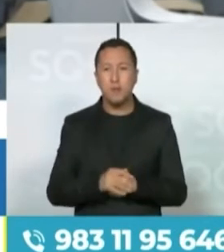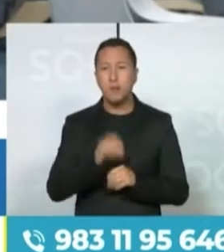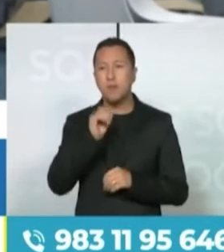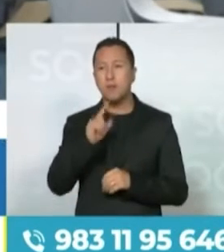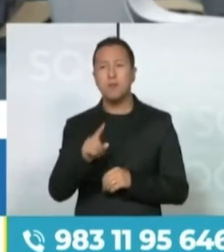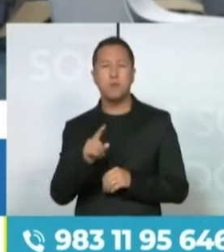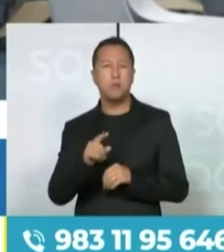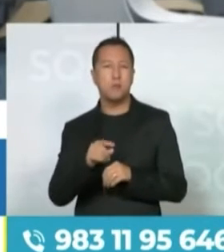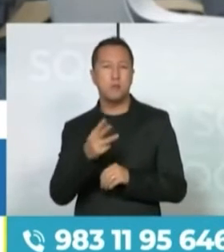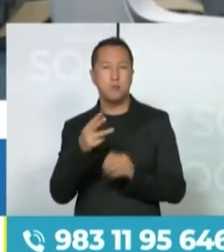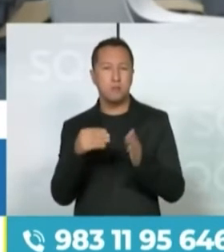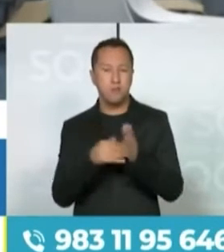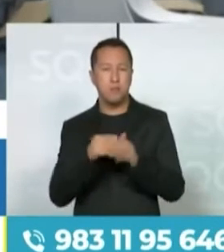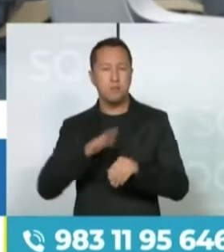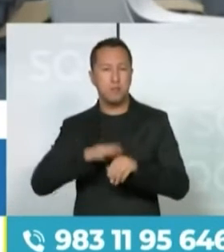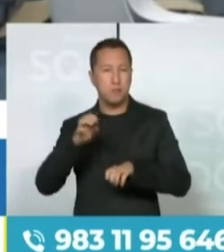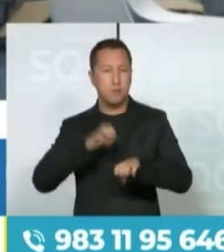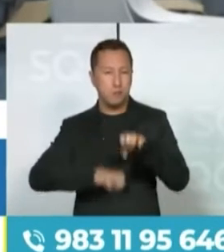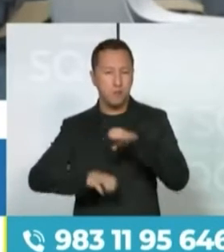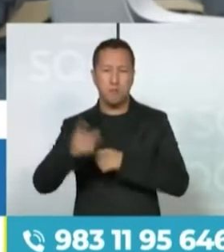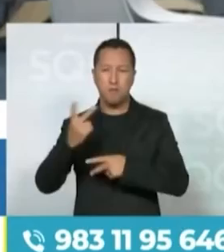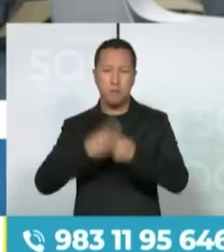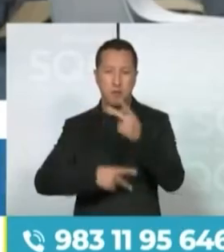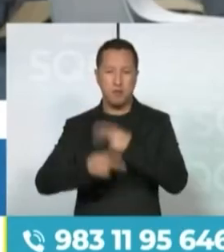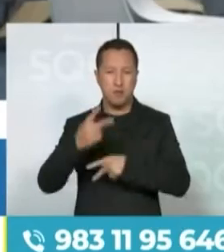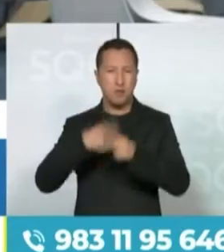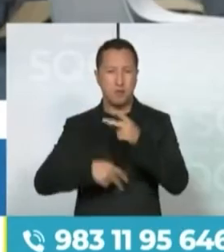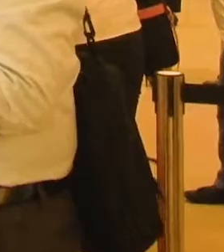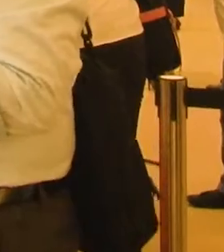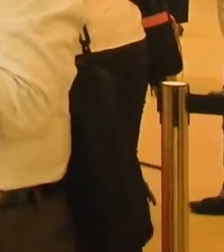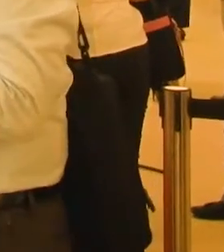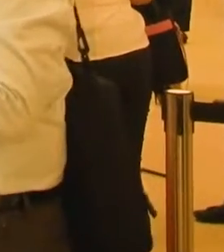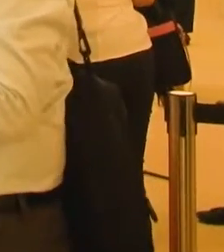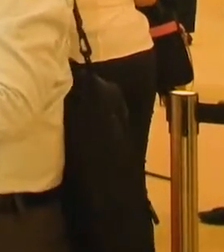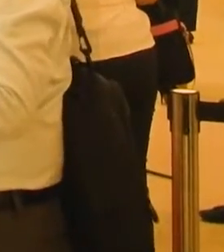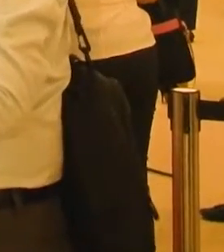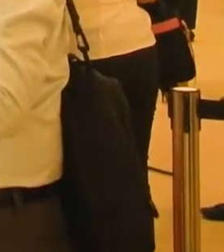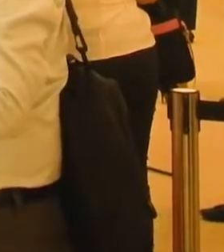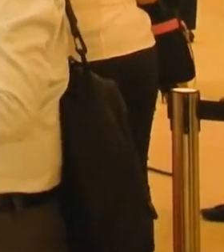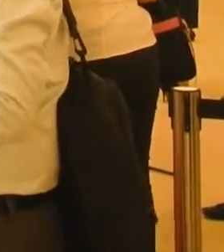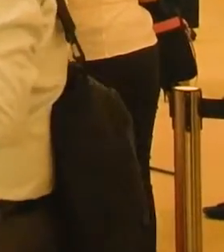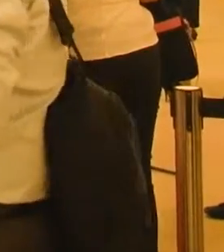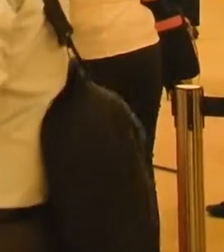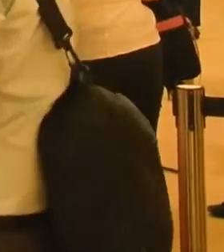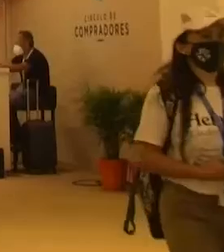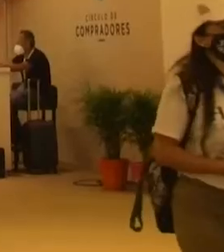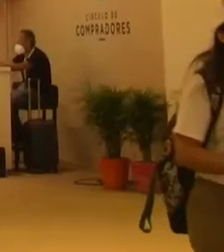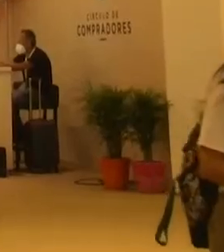parte básica de lo que estamos haciendo hoy aquí en el Tianguis.